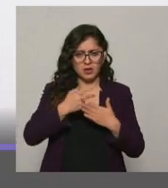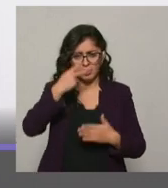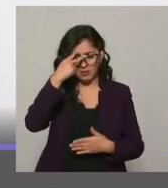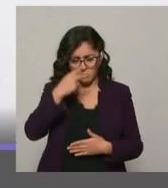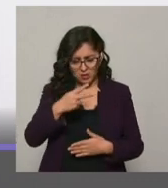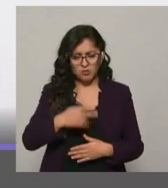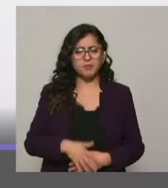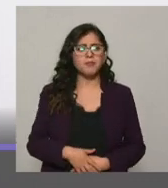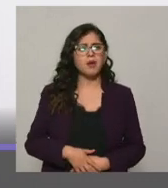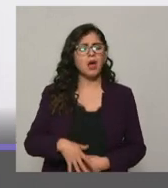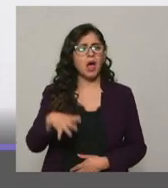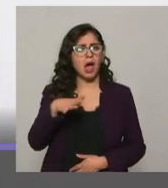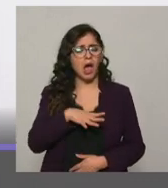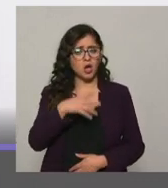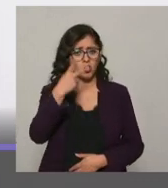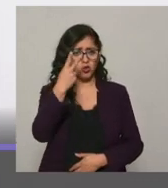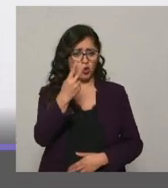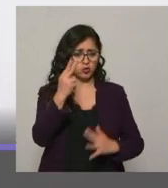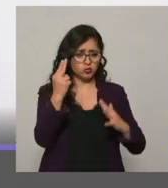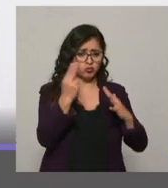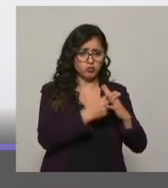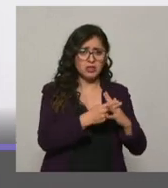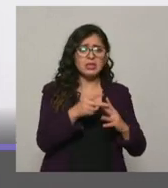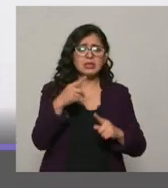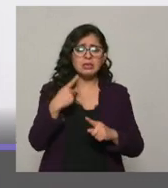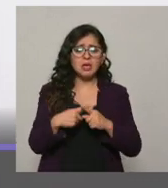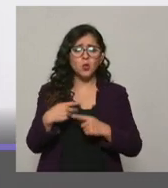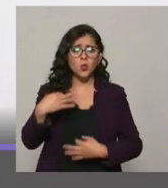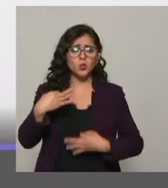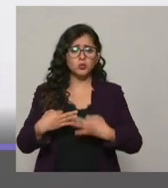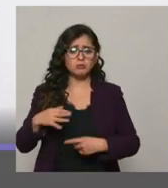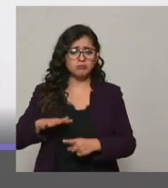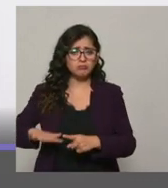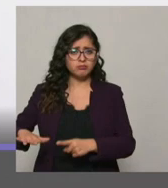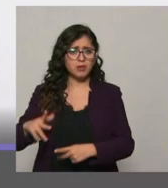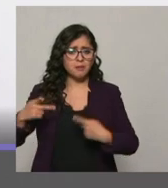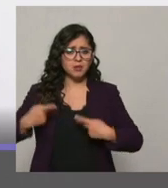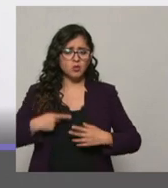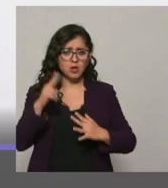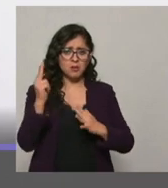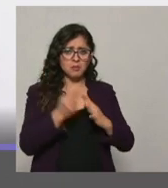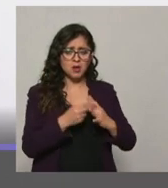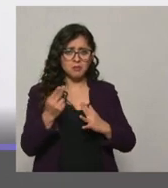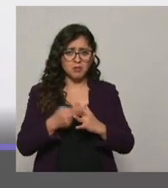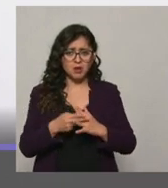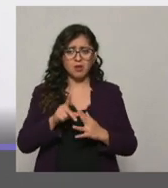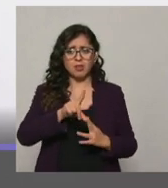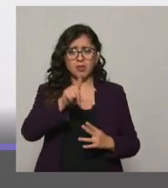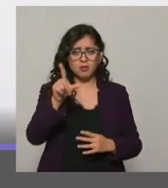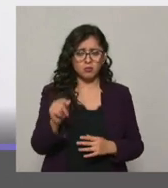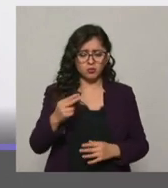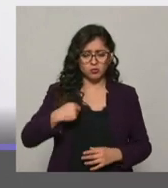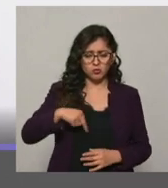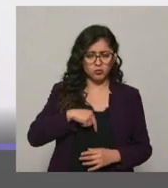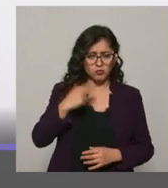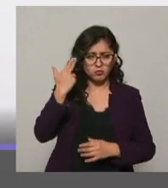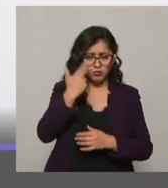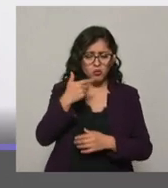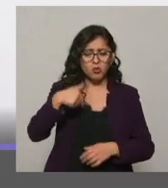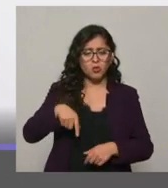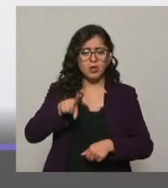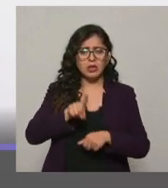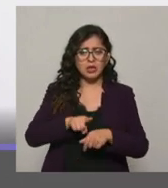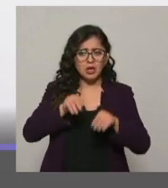linchamientos, que esto es hacerse justicia por propia mano en la Ciudad de México, interesante análisis del que vamos a platicar más adelante. Y el día de hoy se